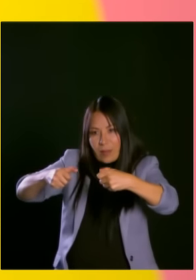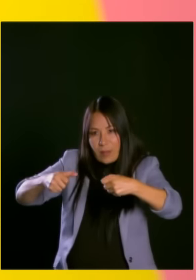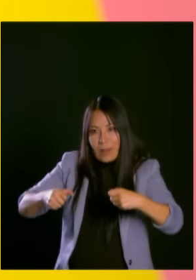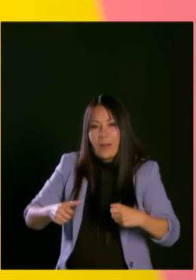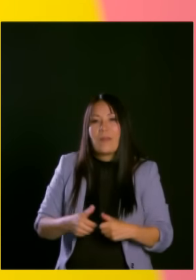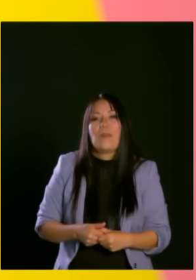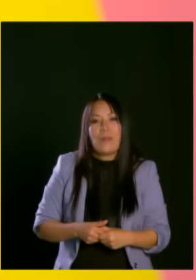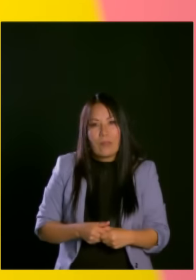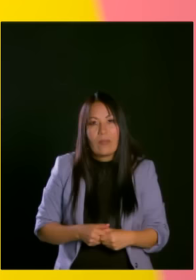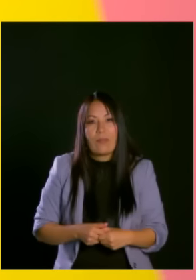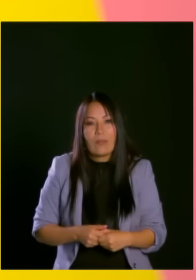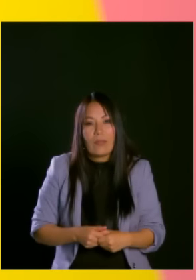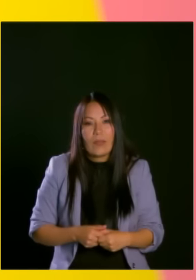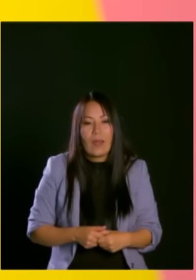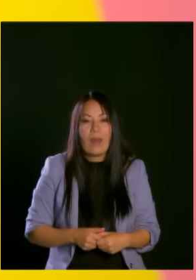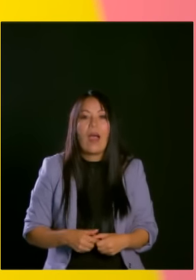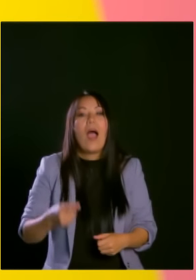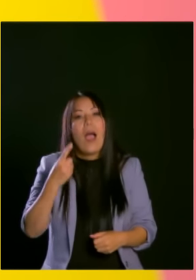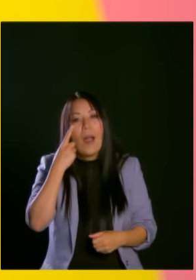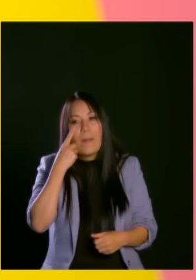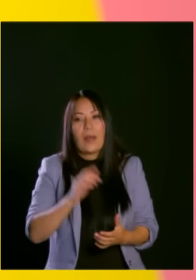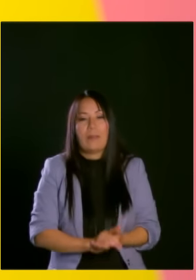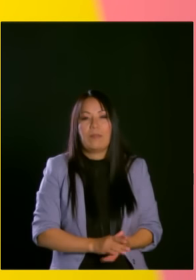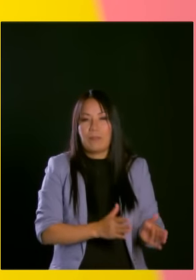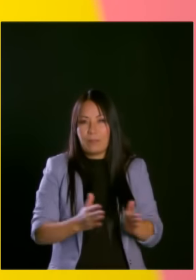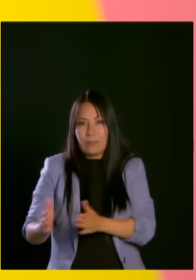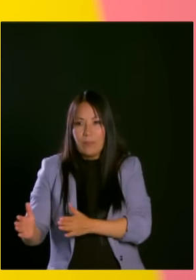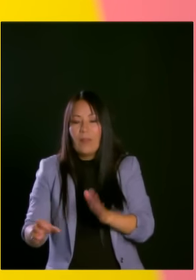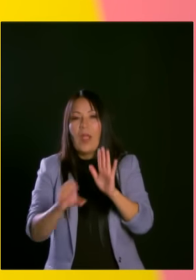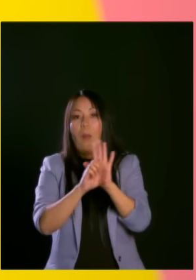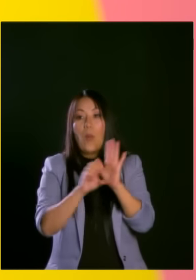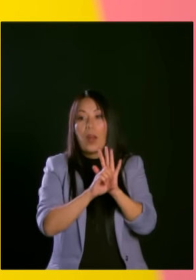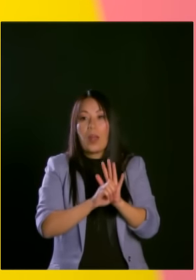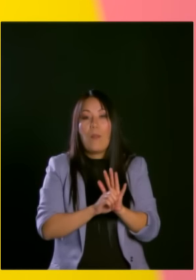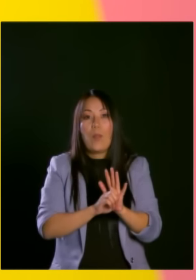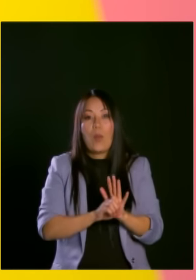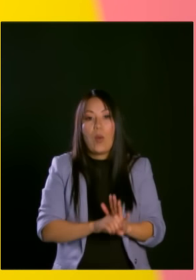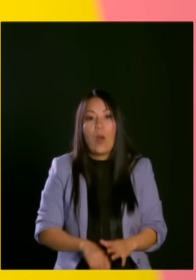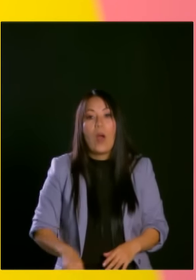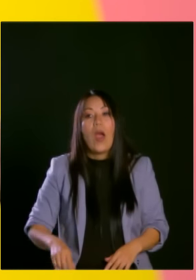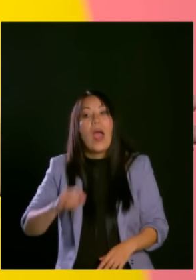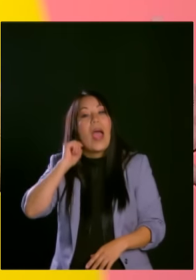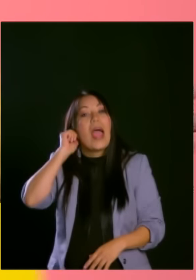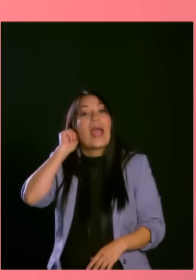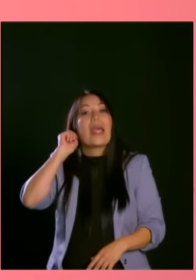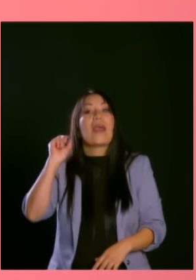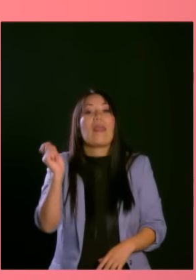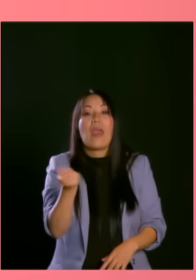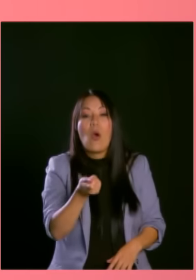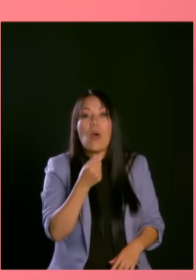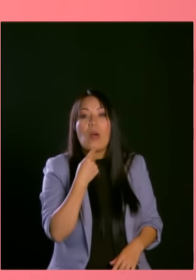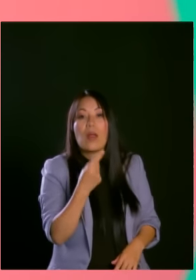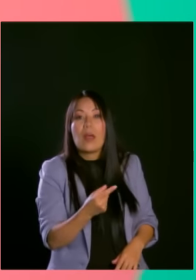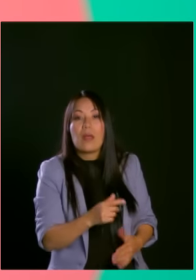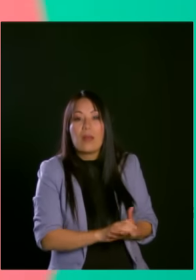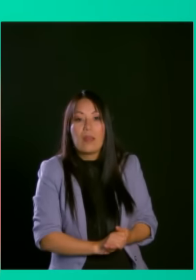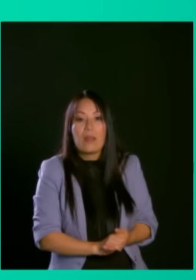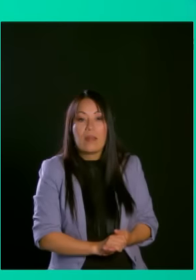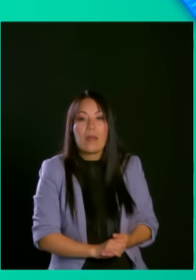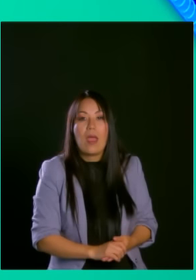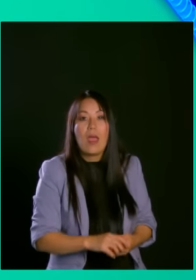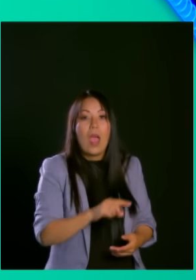madianitas, porque los madianitas los estaban saqueando y tenían que como que defenderse, ¿no? Y el Señor le diezma el ejército